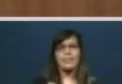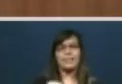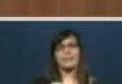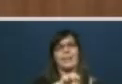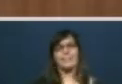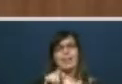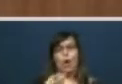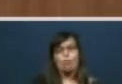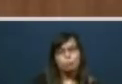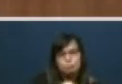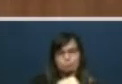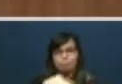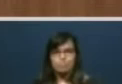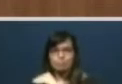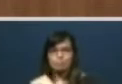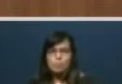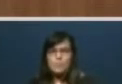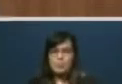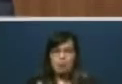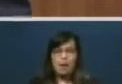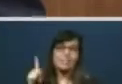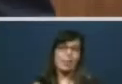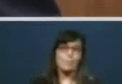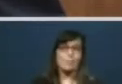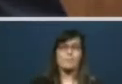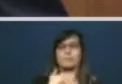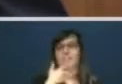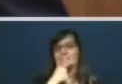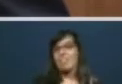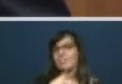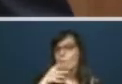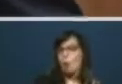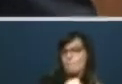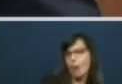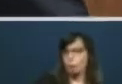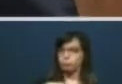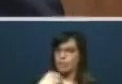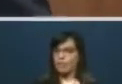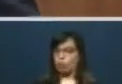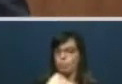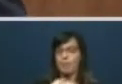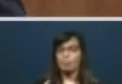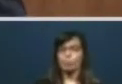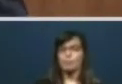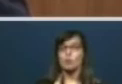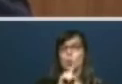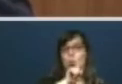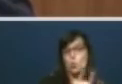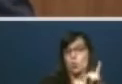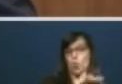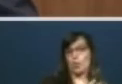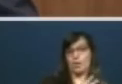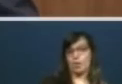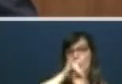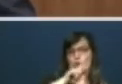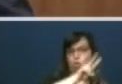también favorecido por la actividad económica y por el empleo de esta manera entre el 1 de enero del